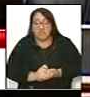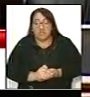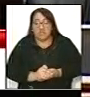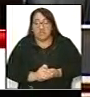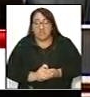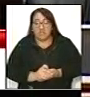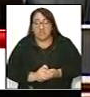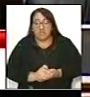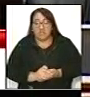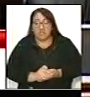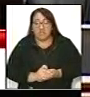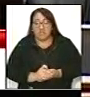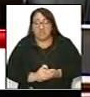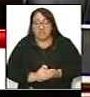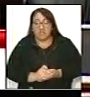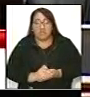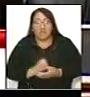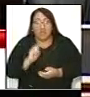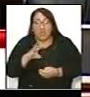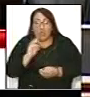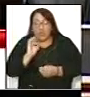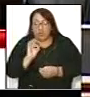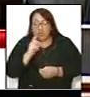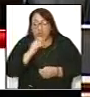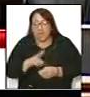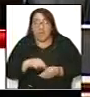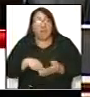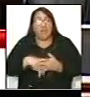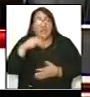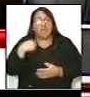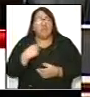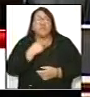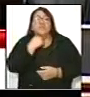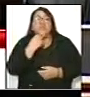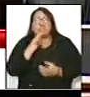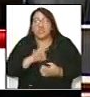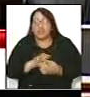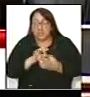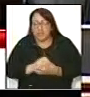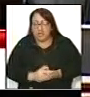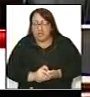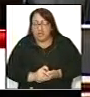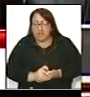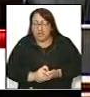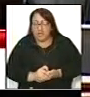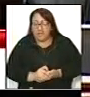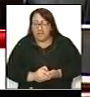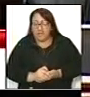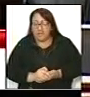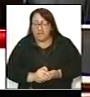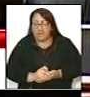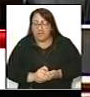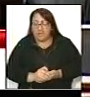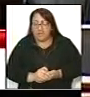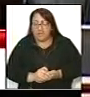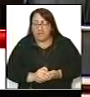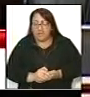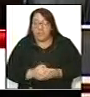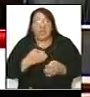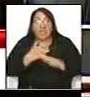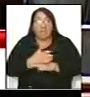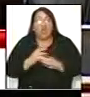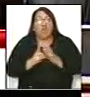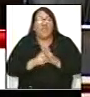Y me refiero justamente para levantar nuestra voz específicamente por haber ido en contra